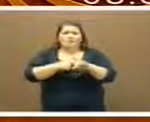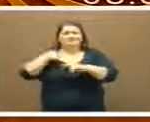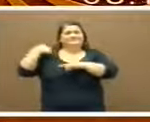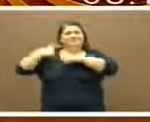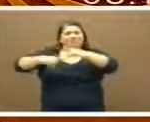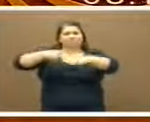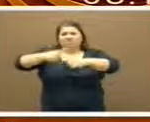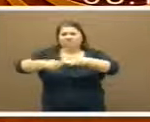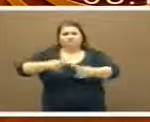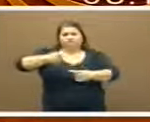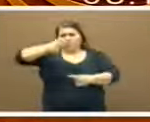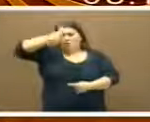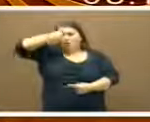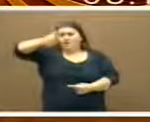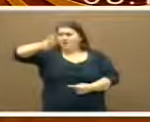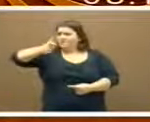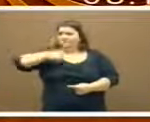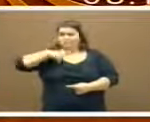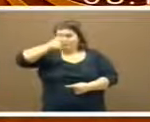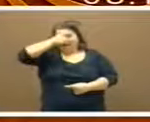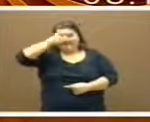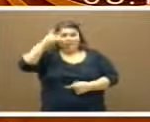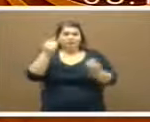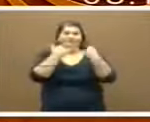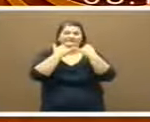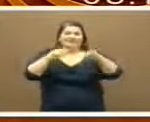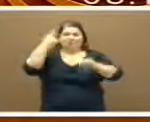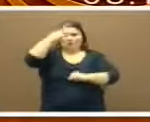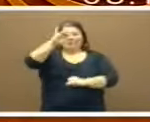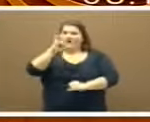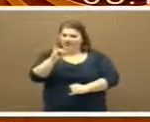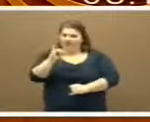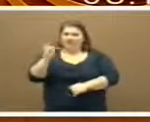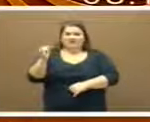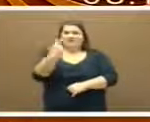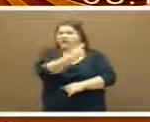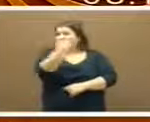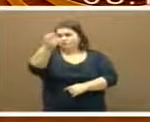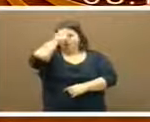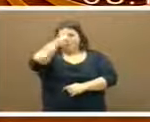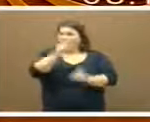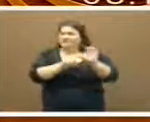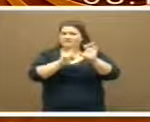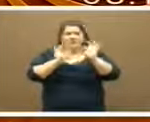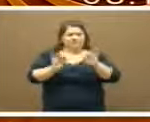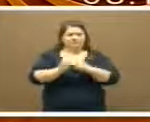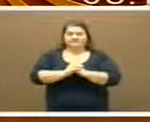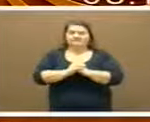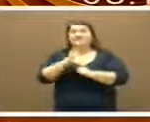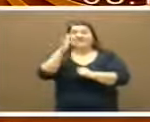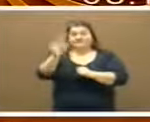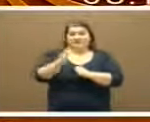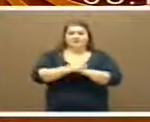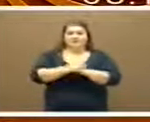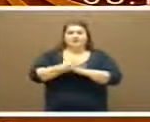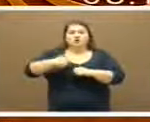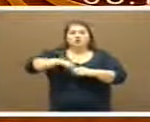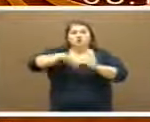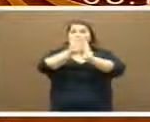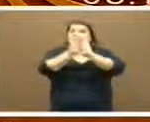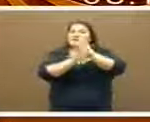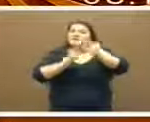tradición popular que en muchos municipios tienen los festejos taurinos en todos y en cada uno de los pueblos extremeños, además de mantener esos